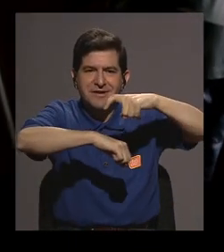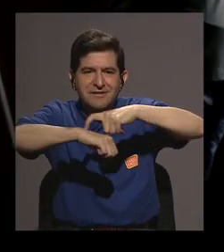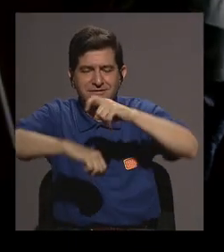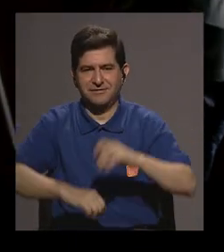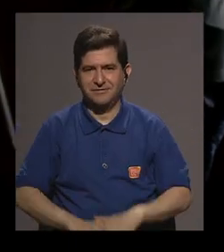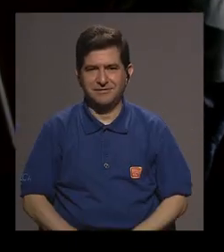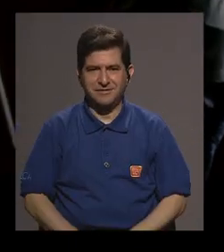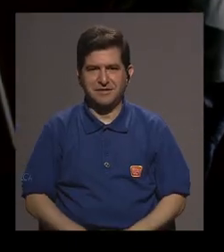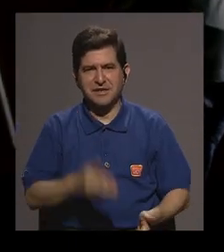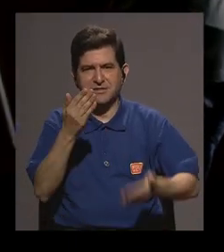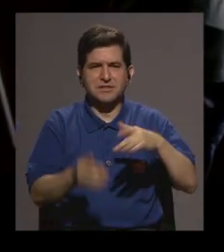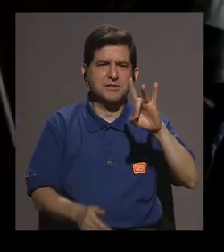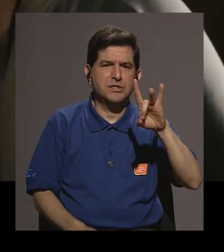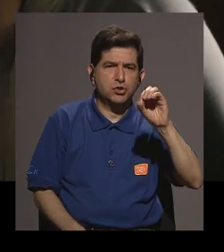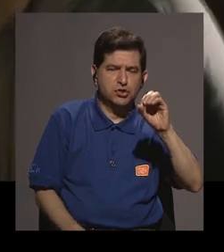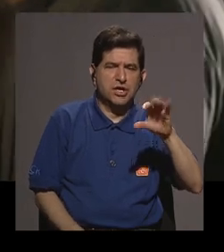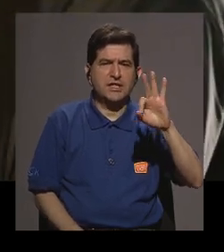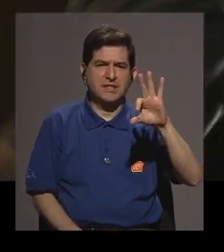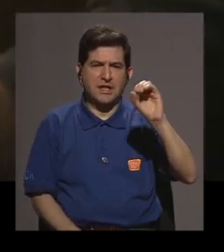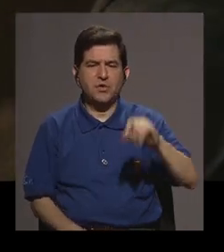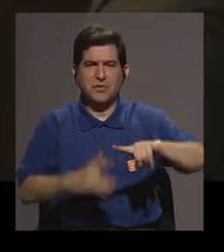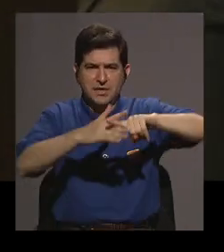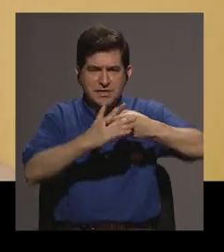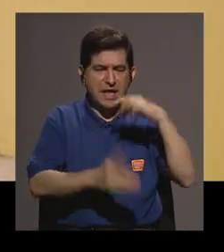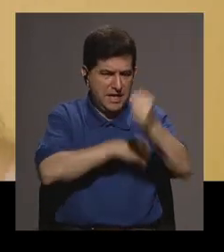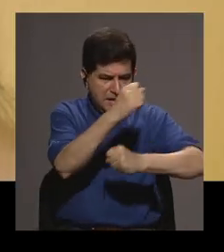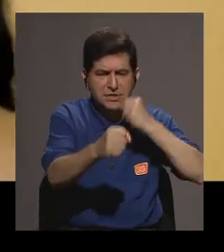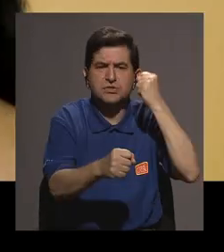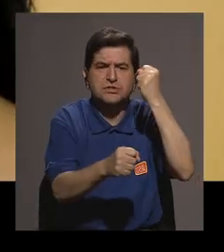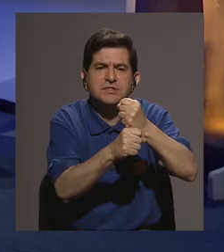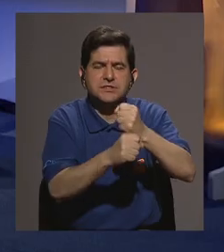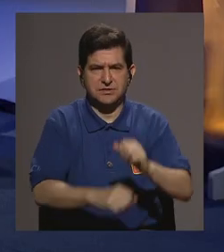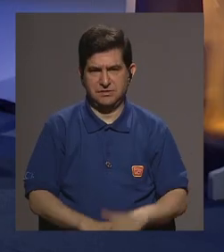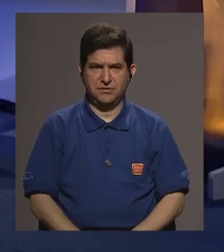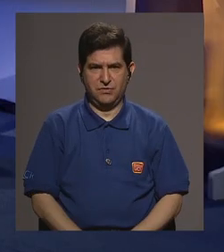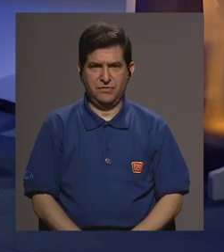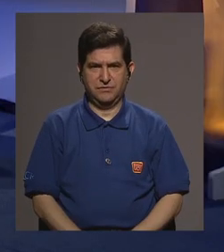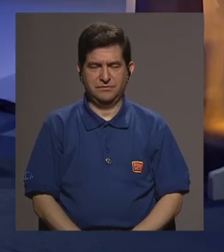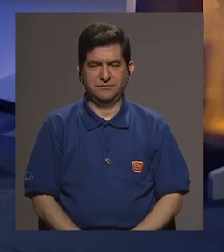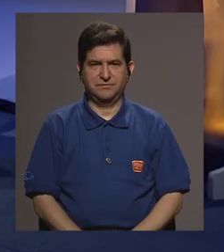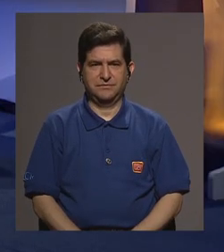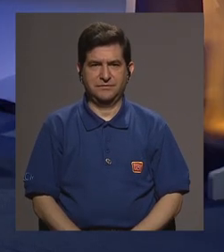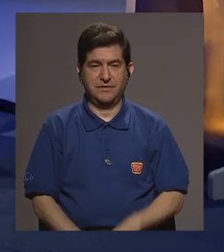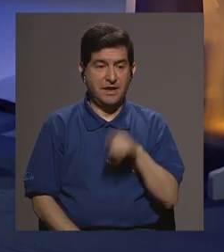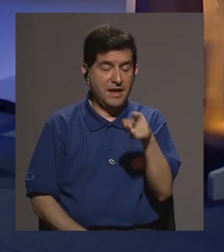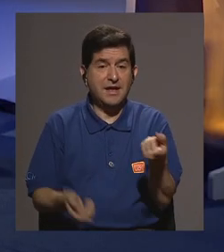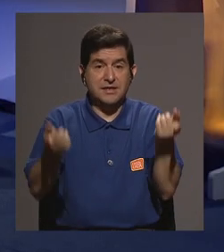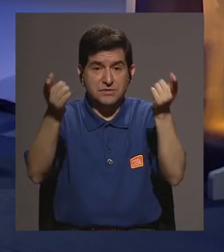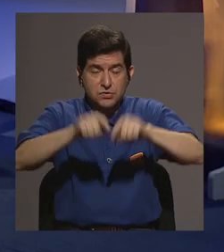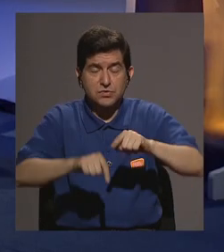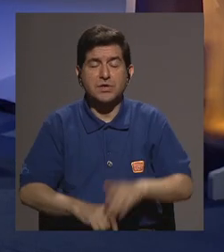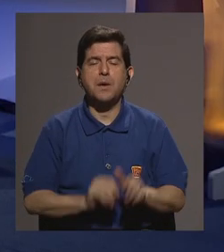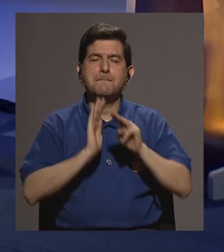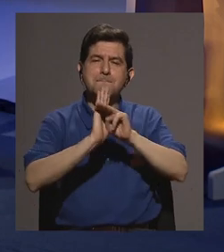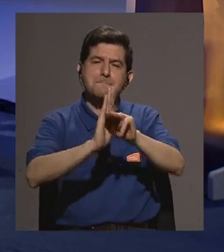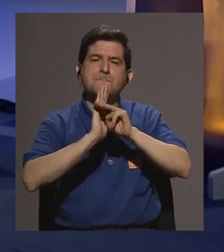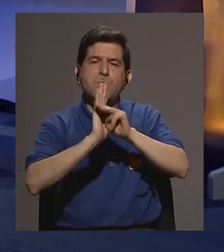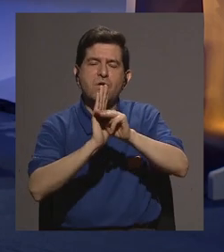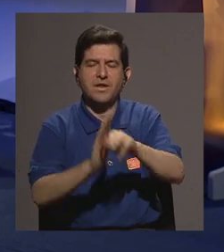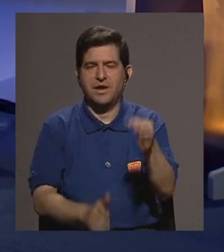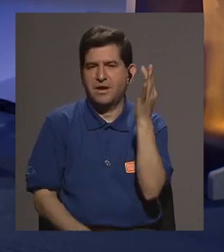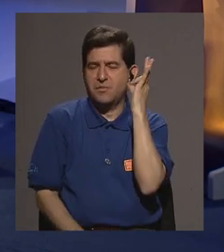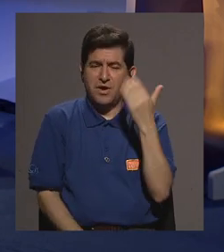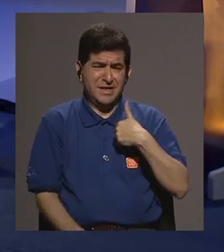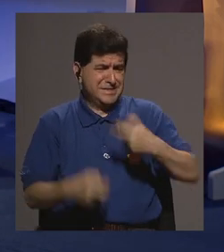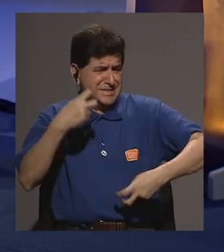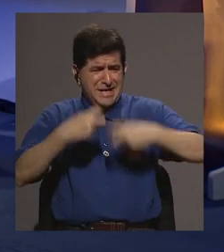como de varios momentos ochenta noventa y principios del siglo nuevo que se dieron